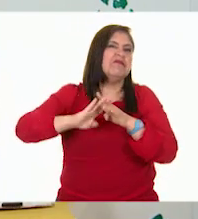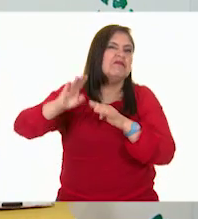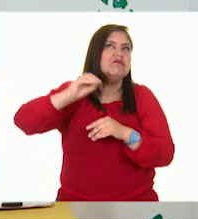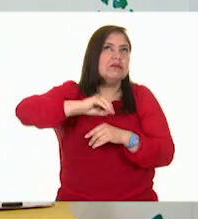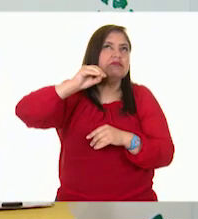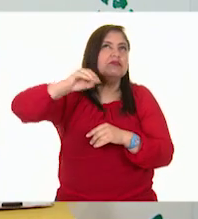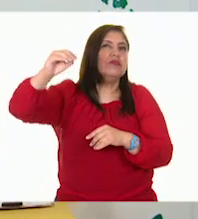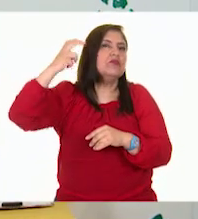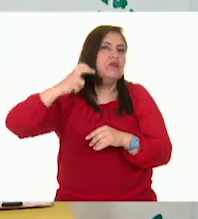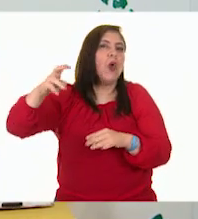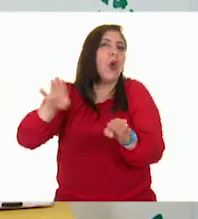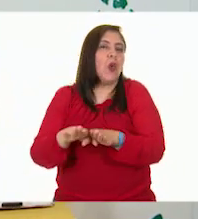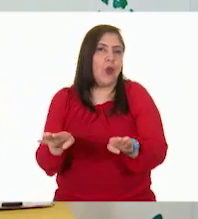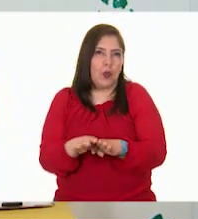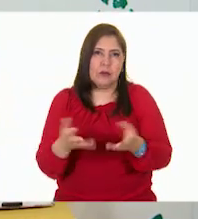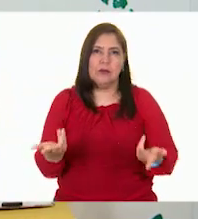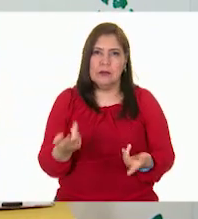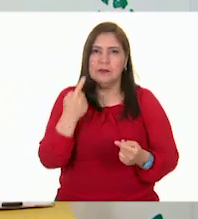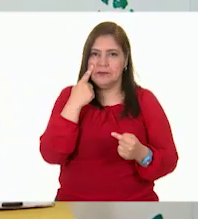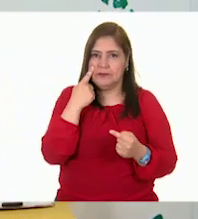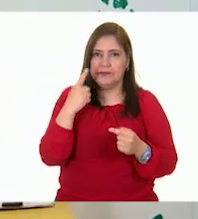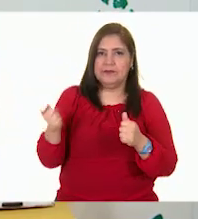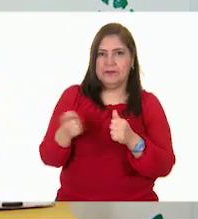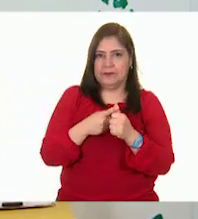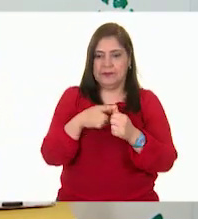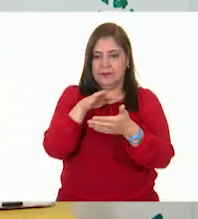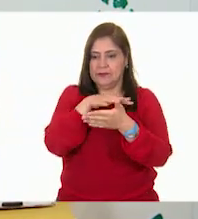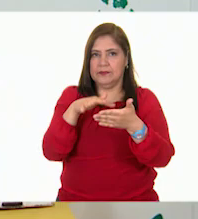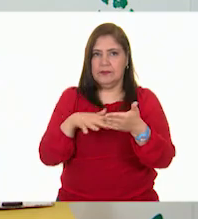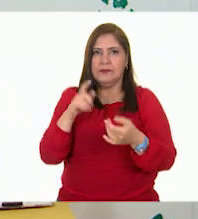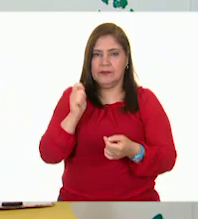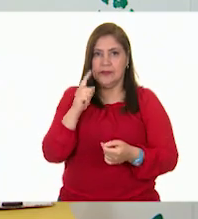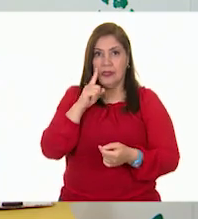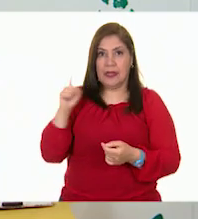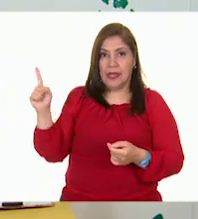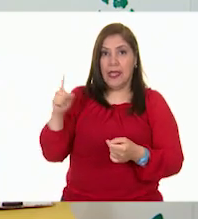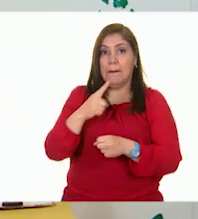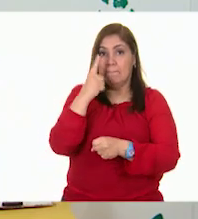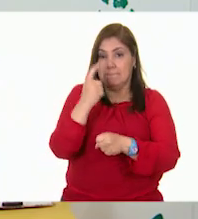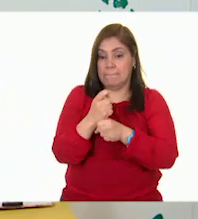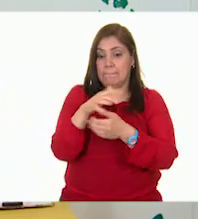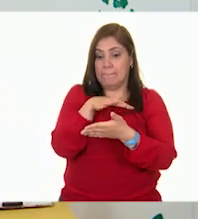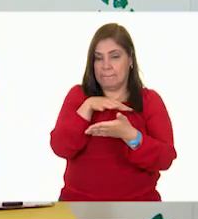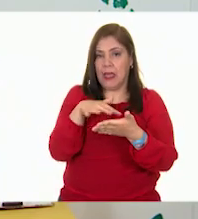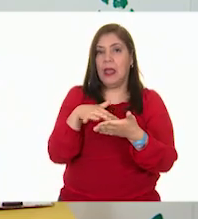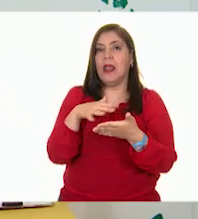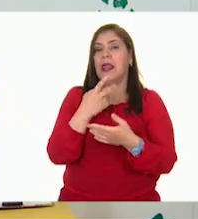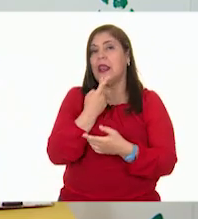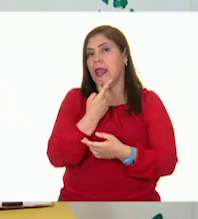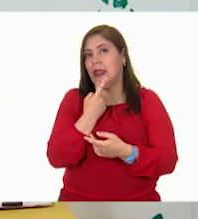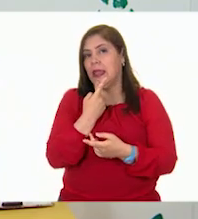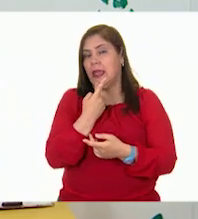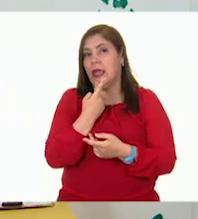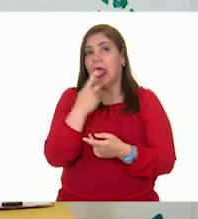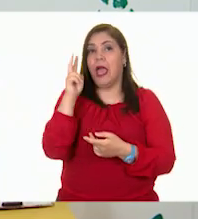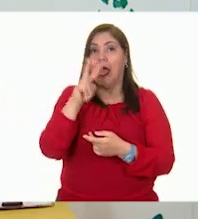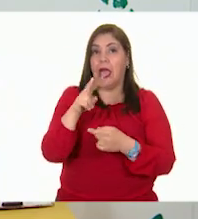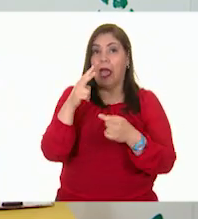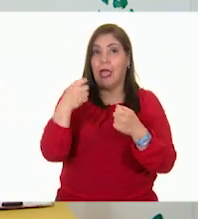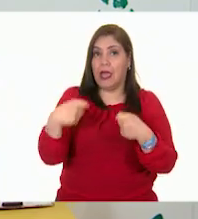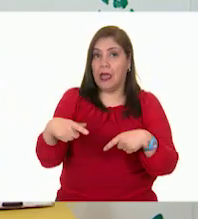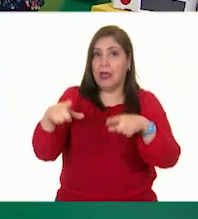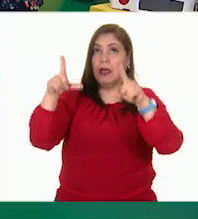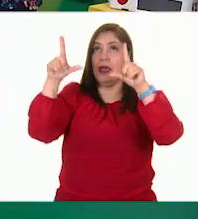pues vamos a hacer la primera lectura. Esta lectura va a ser en voz alta y tampoco va a aparecer